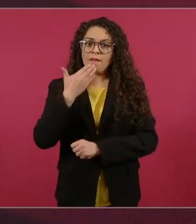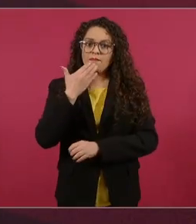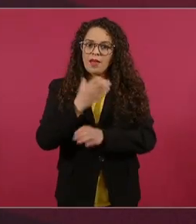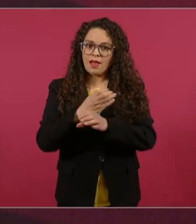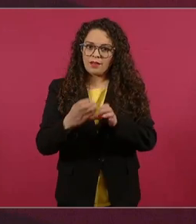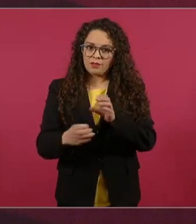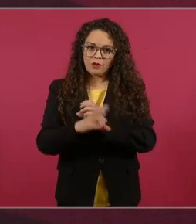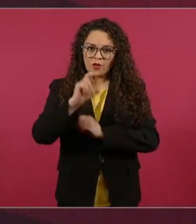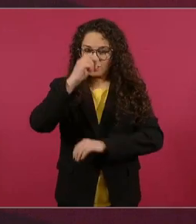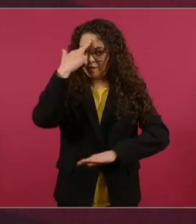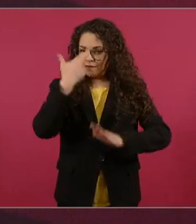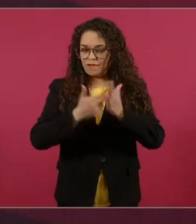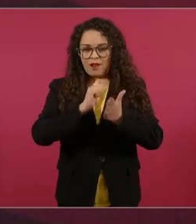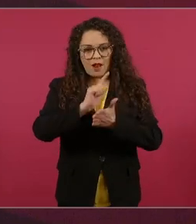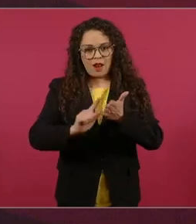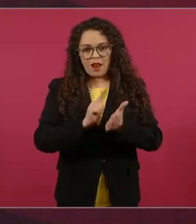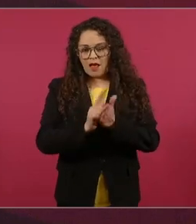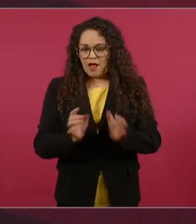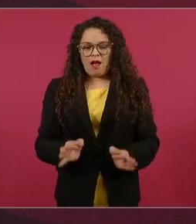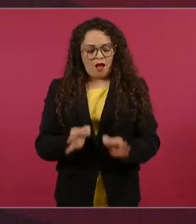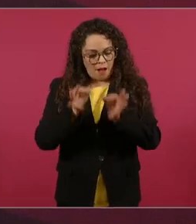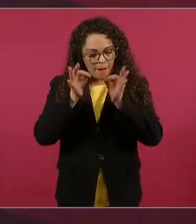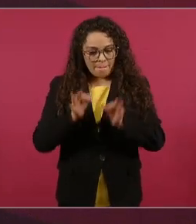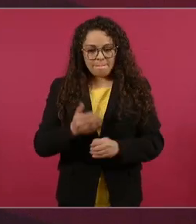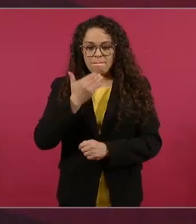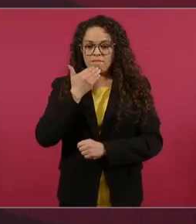y es muy probable que